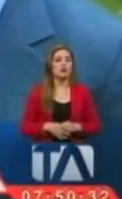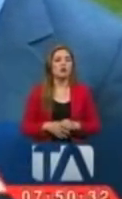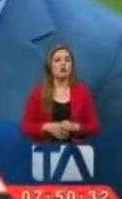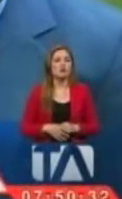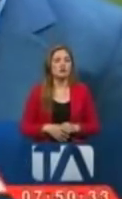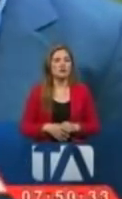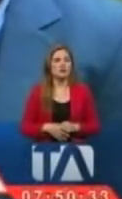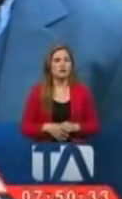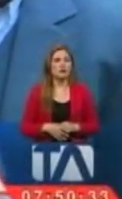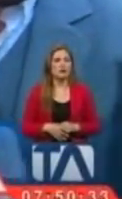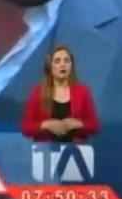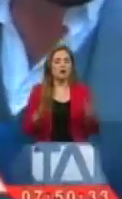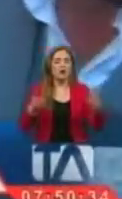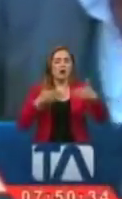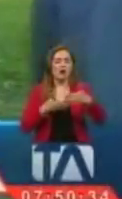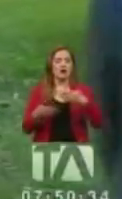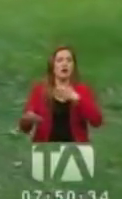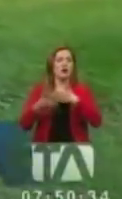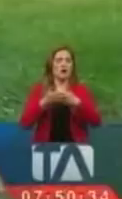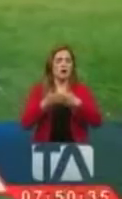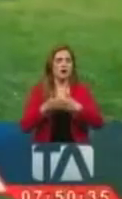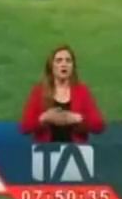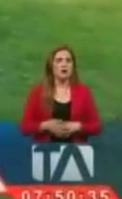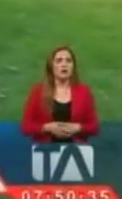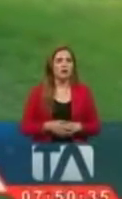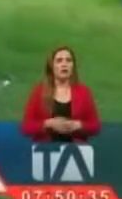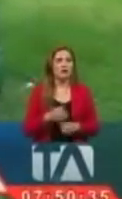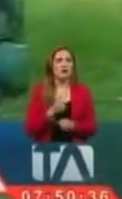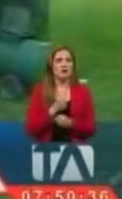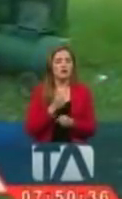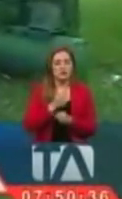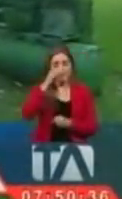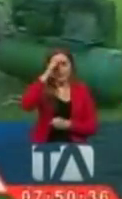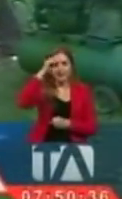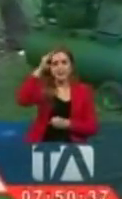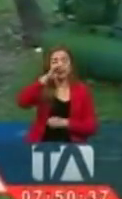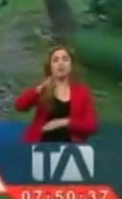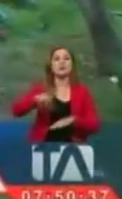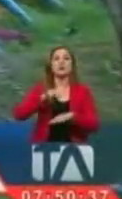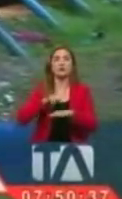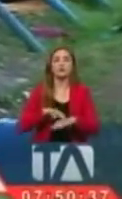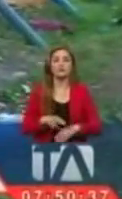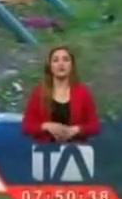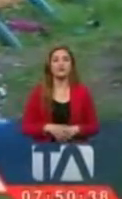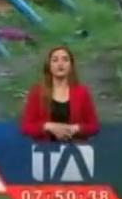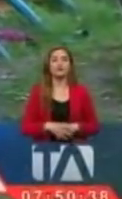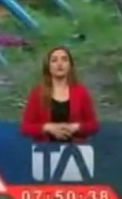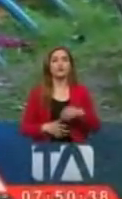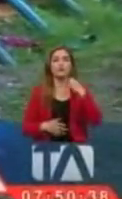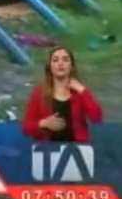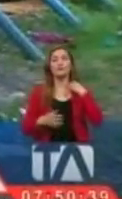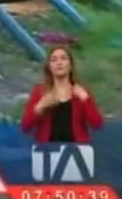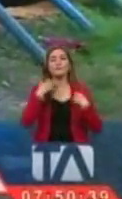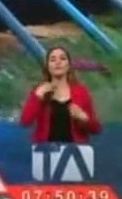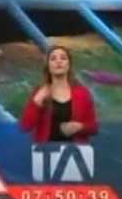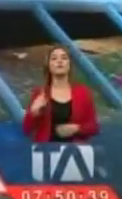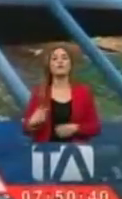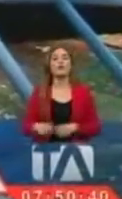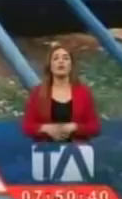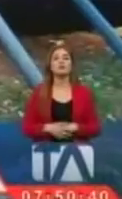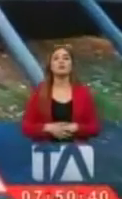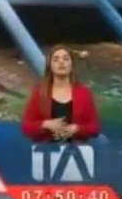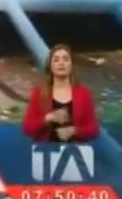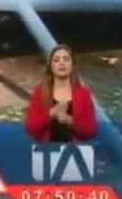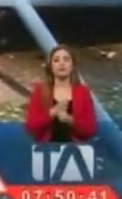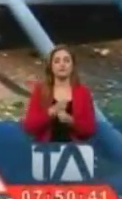esta parte de cuarto que lo usan los indigentes estamos provocando coordinación con la policía nacional para la seguridad del parque cuando están en el